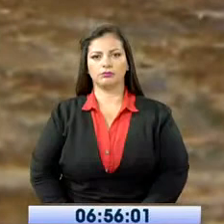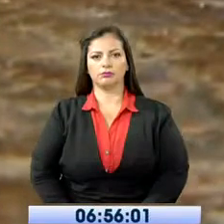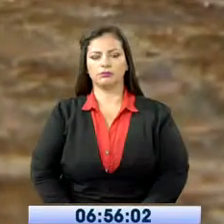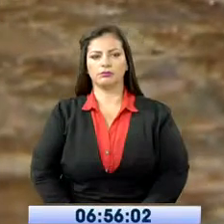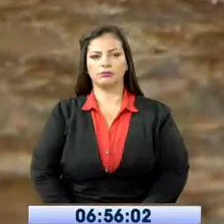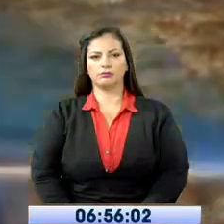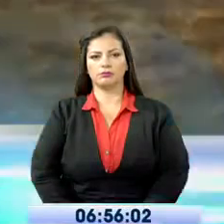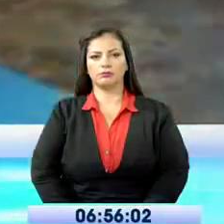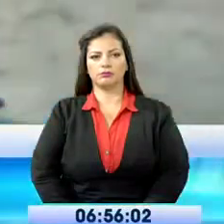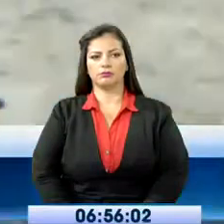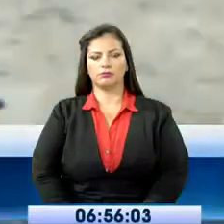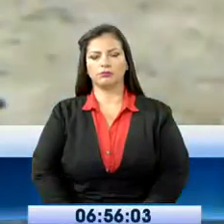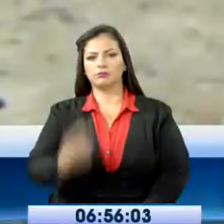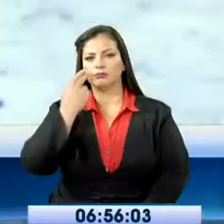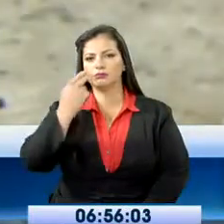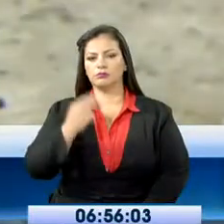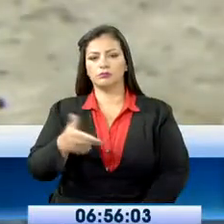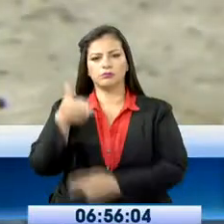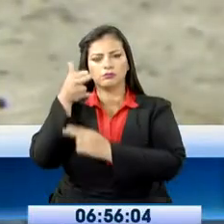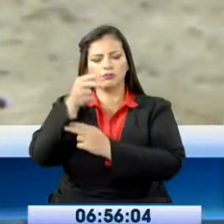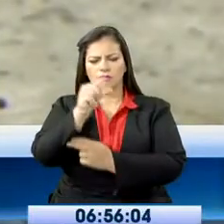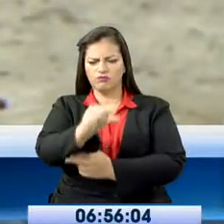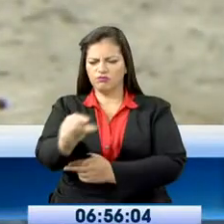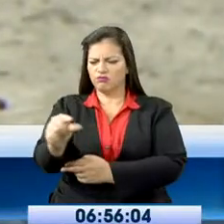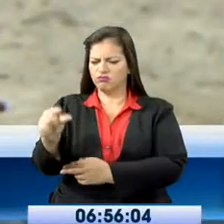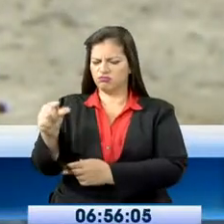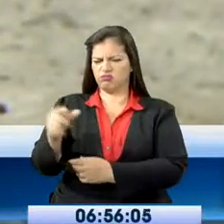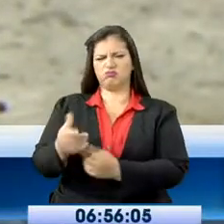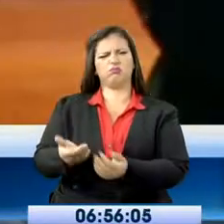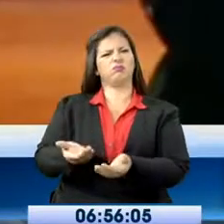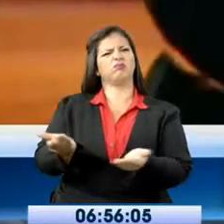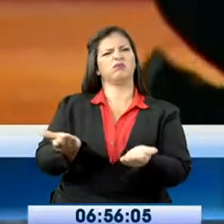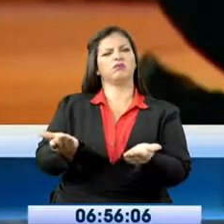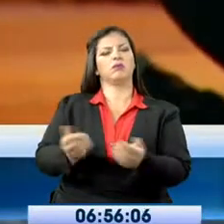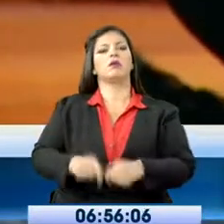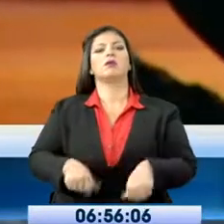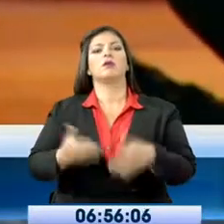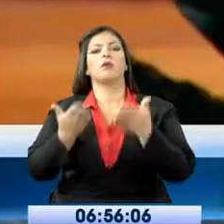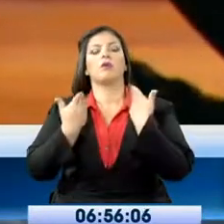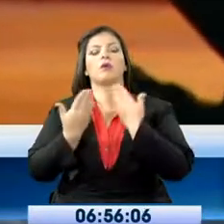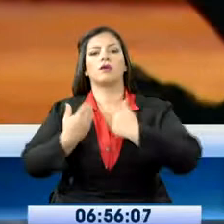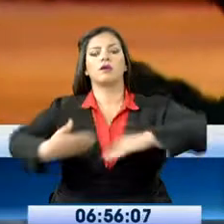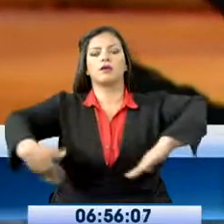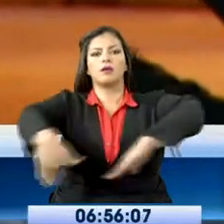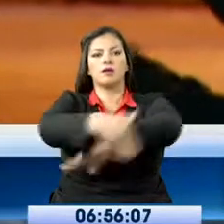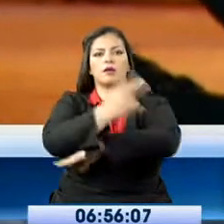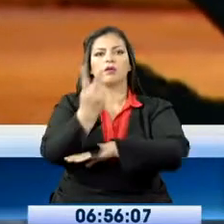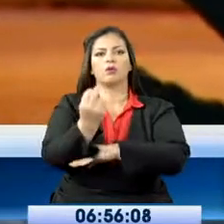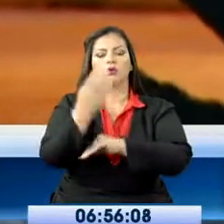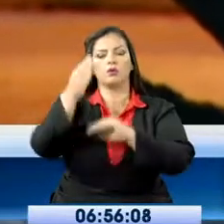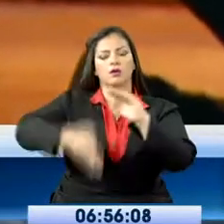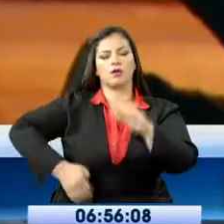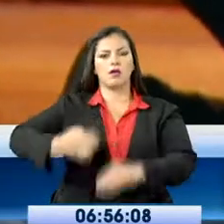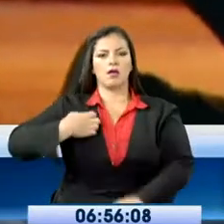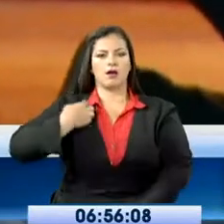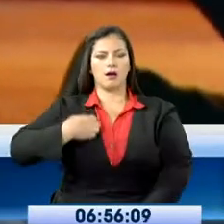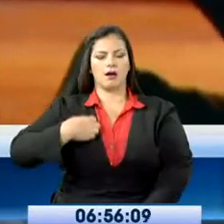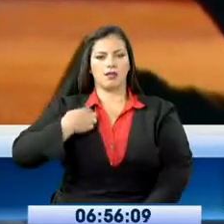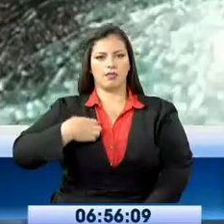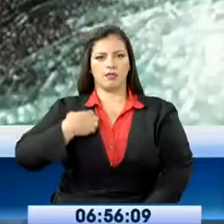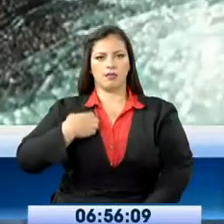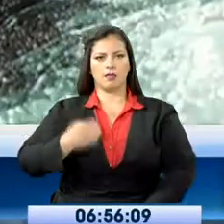Varios casquillos percutados sobre la calzada en la intersección de las calles 12 y Argentina en